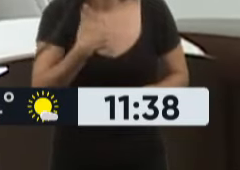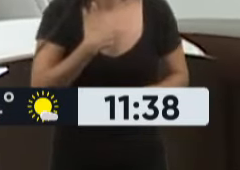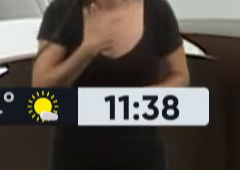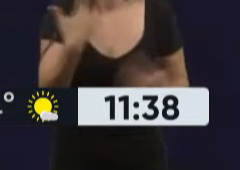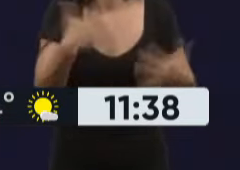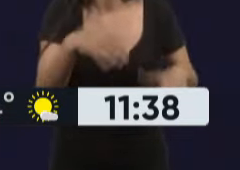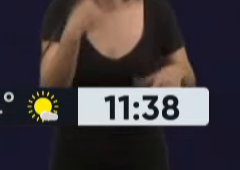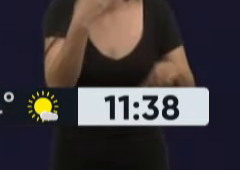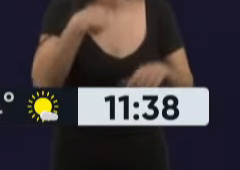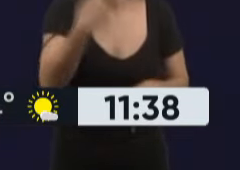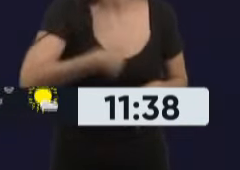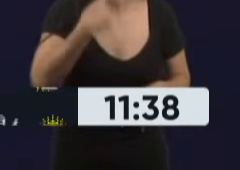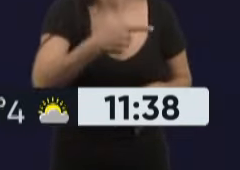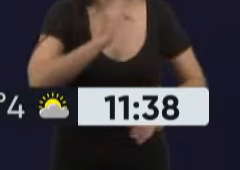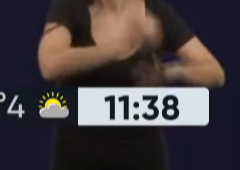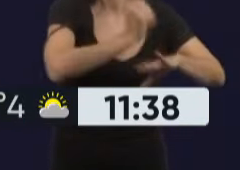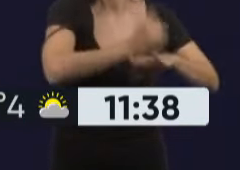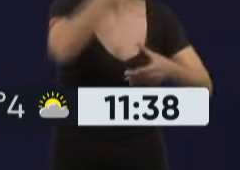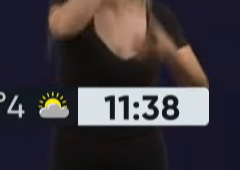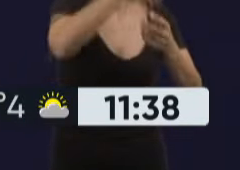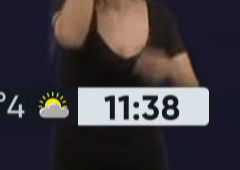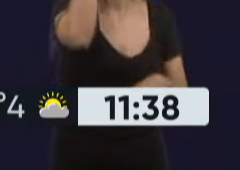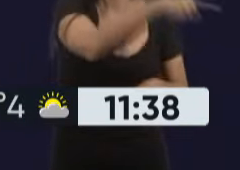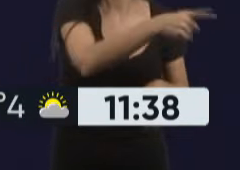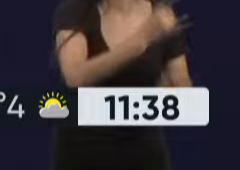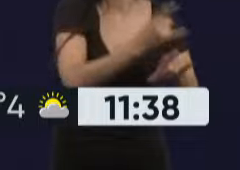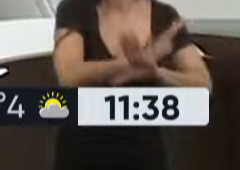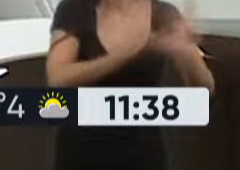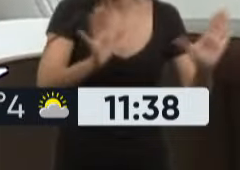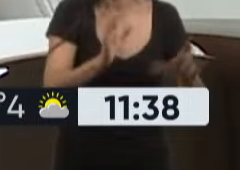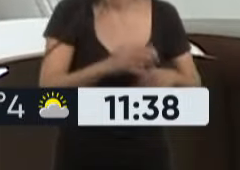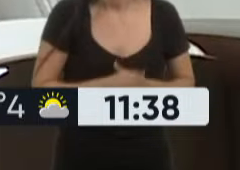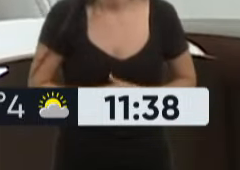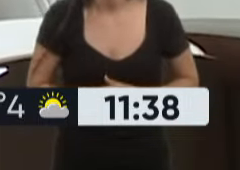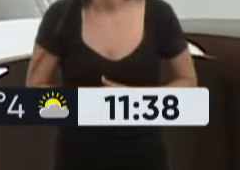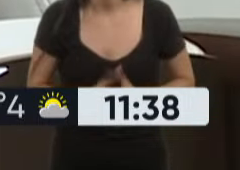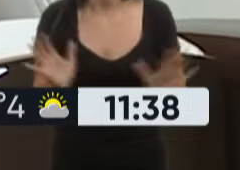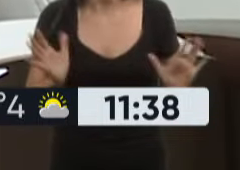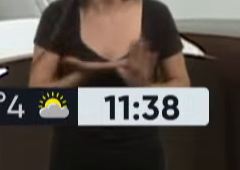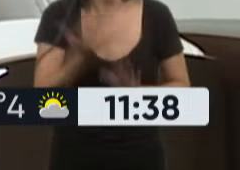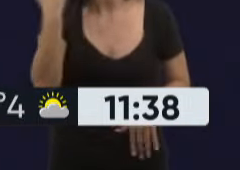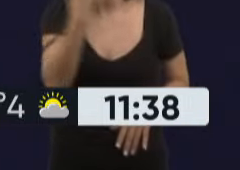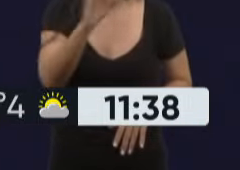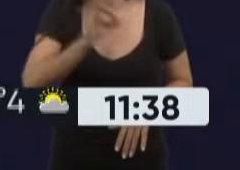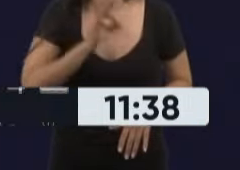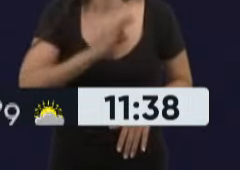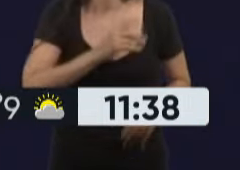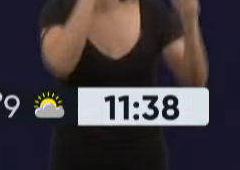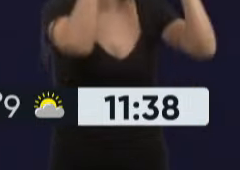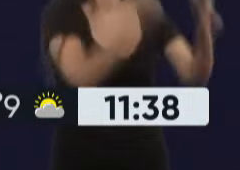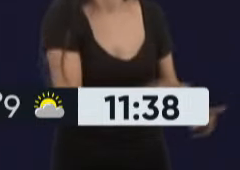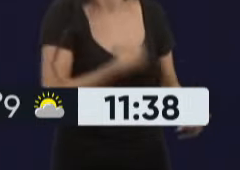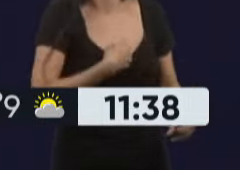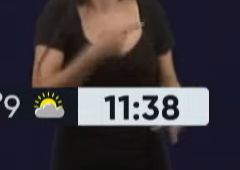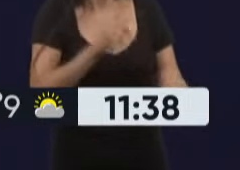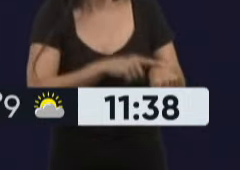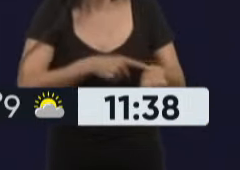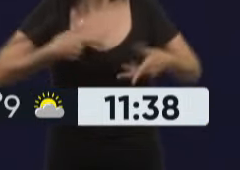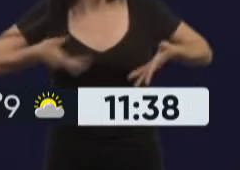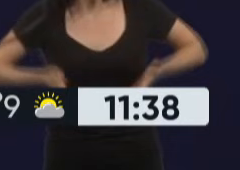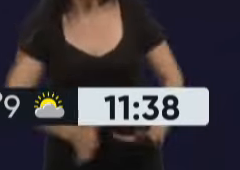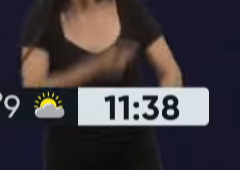benigno no s porque vos me dijiste que estaba enquistado Sí pero yo te veo yo desde que nací que te veo en el congreso